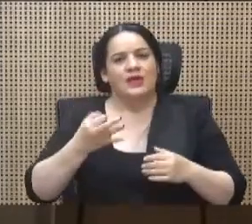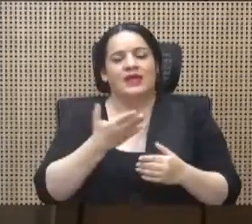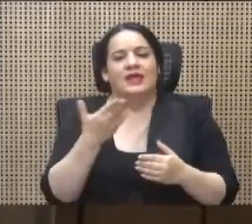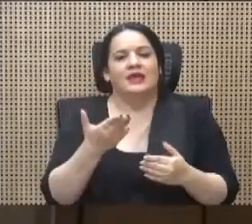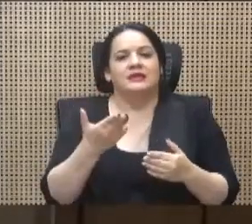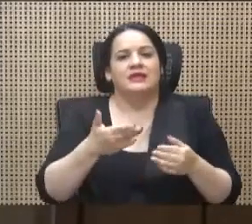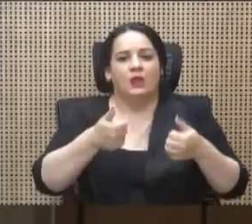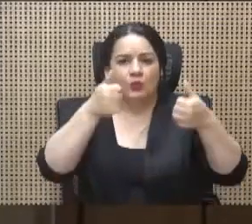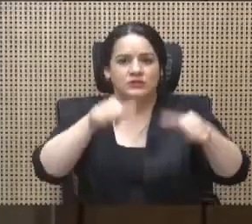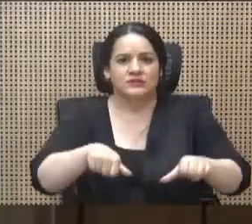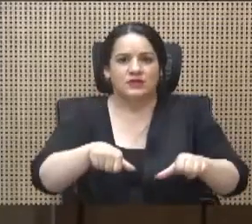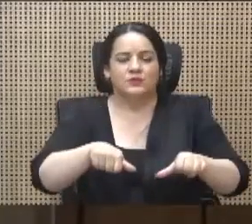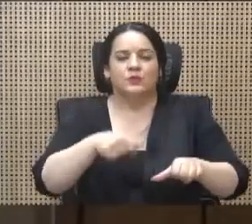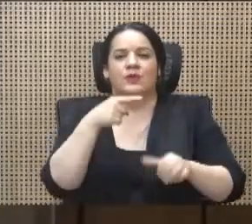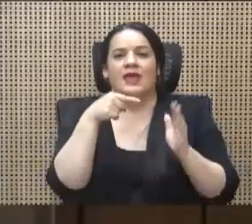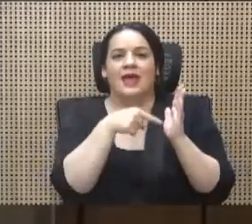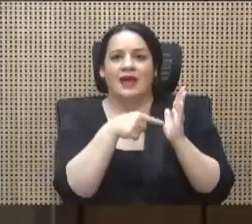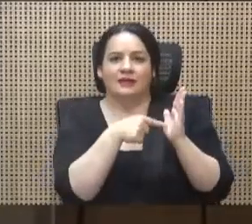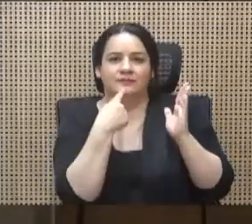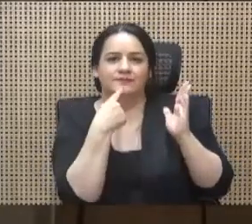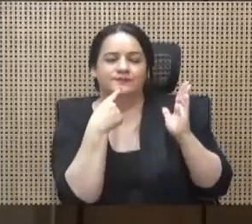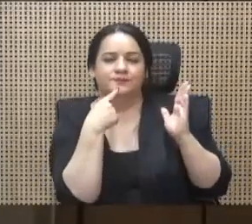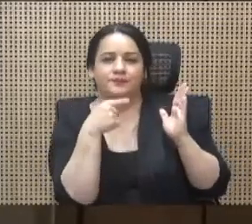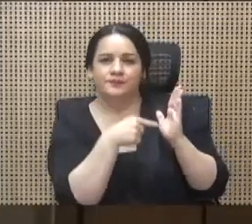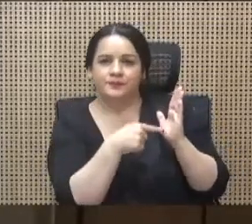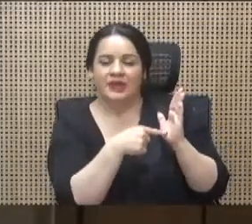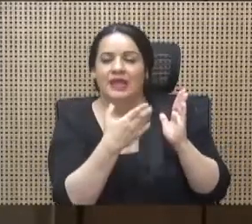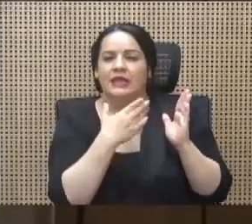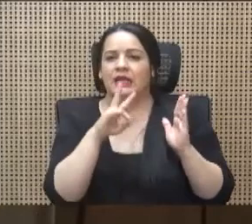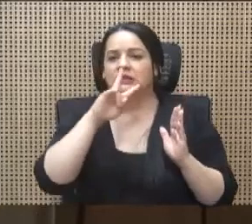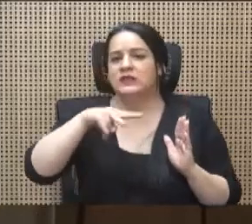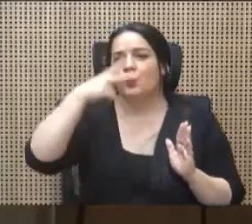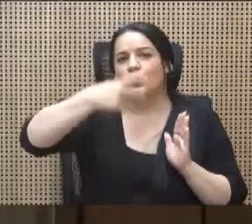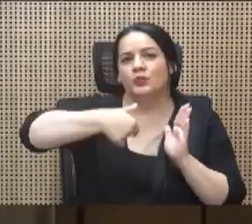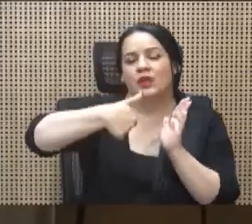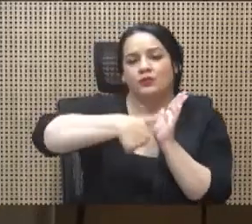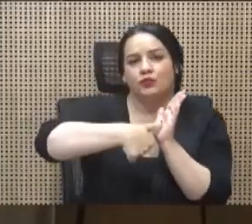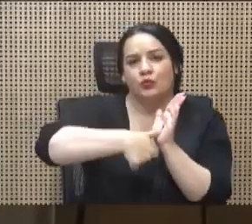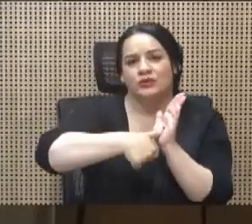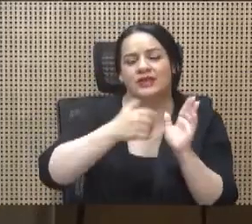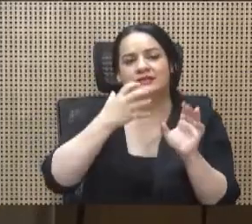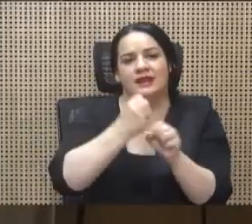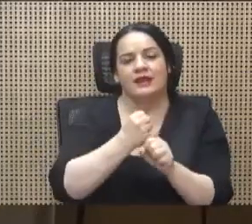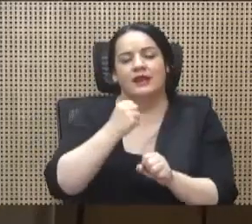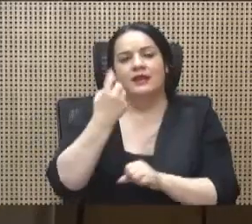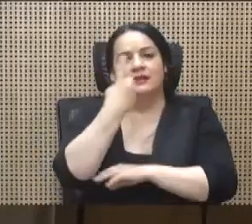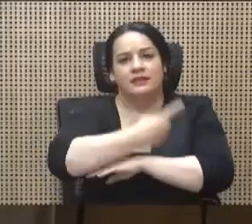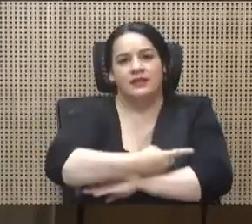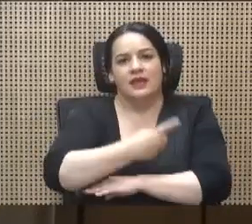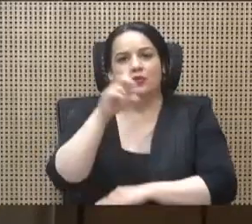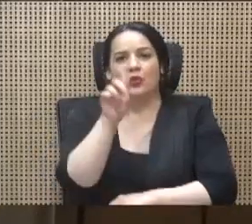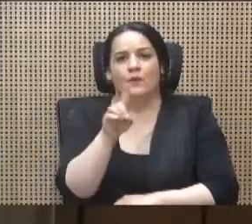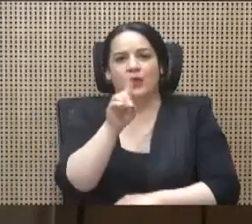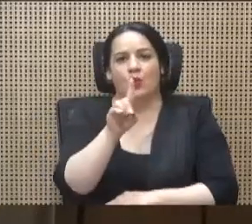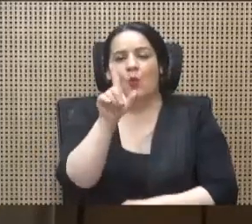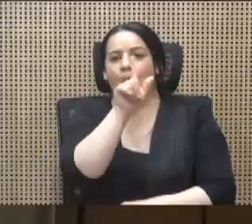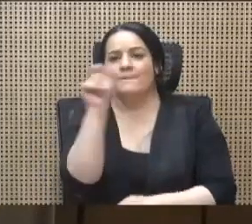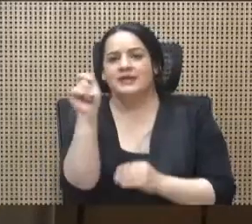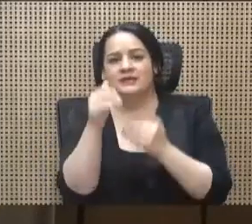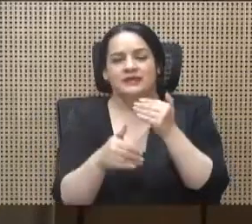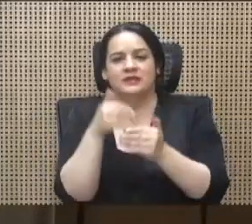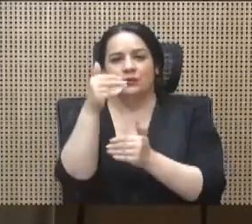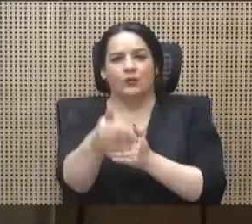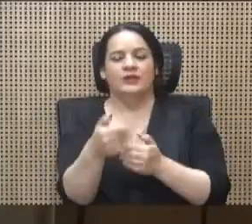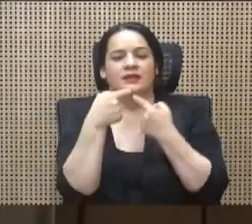lo que se dice es que la segunda ronda será el día en día domingo un desde un mes después